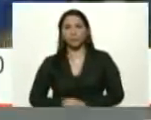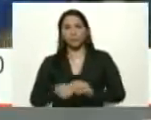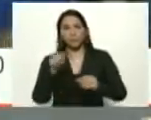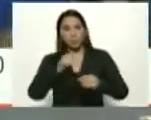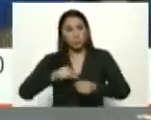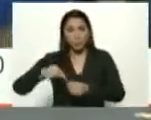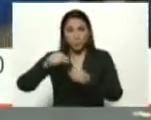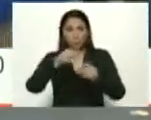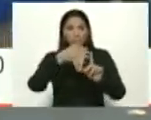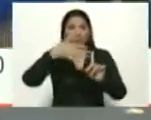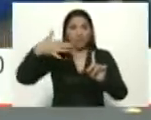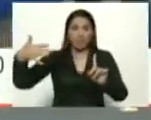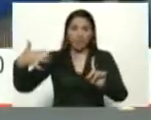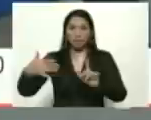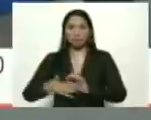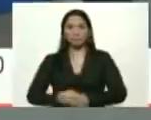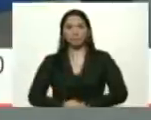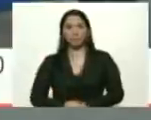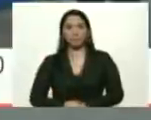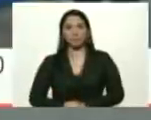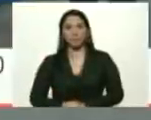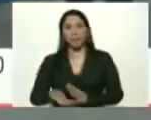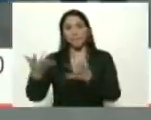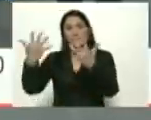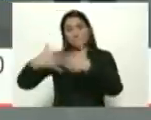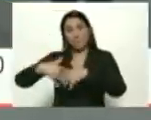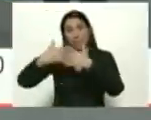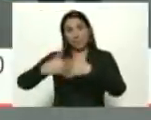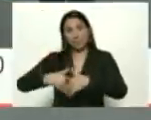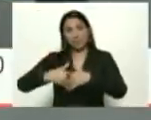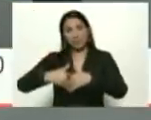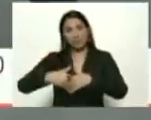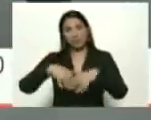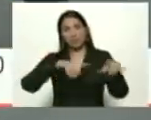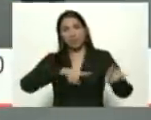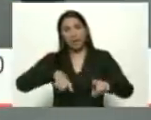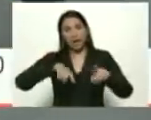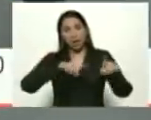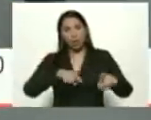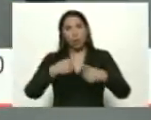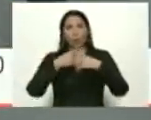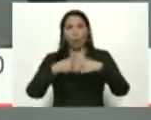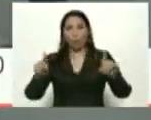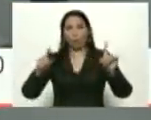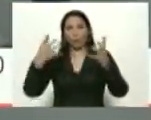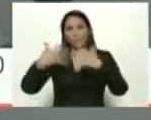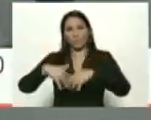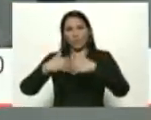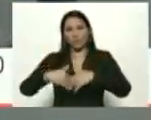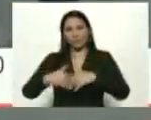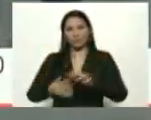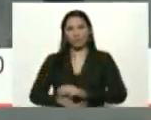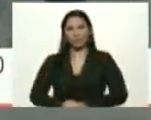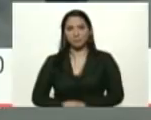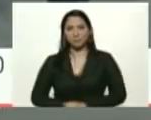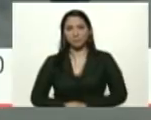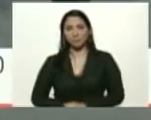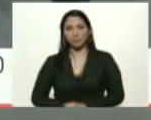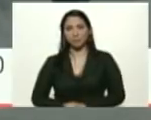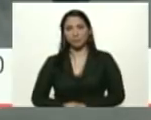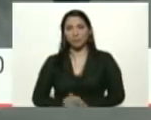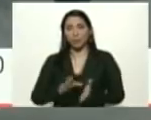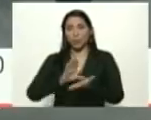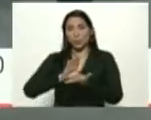de cereales también a la empresa Agroimproa, compañía anónima.